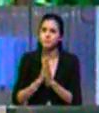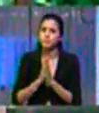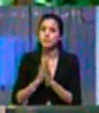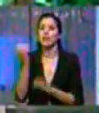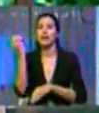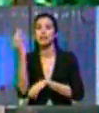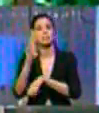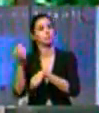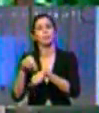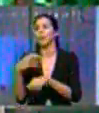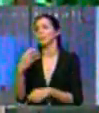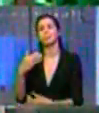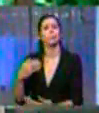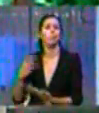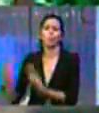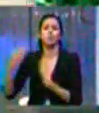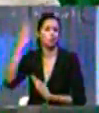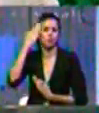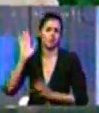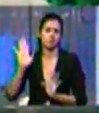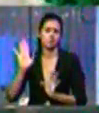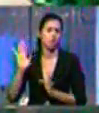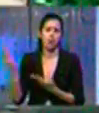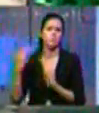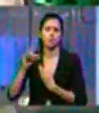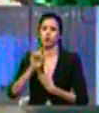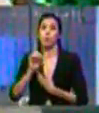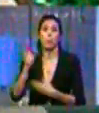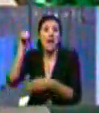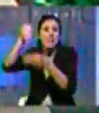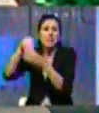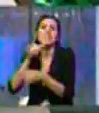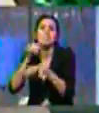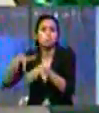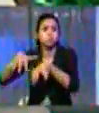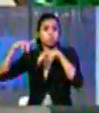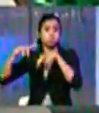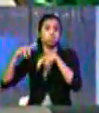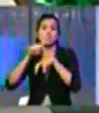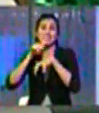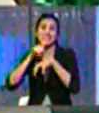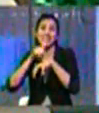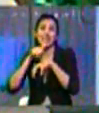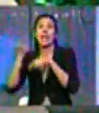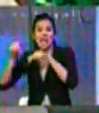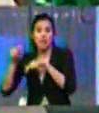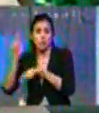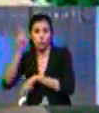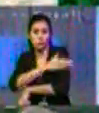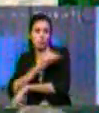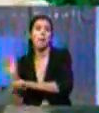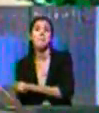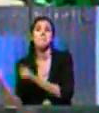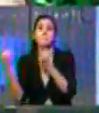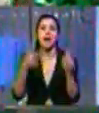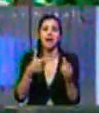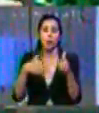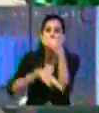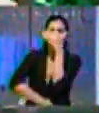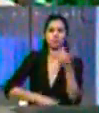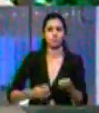Asamblea Nacional no voy a pedir apoyo porque adentro de esa Asamblea están quienes les pagan a los criminales para la